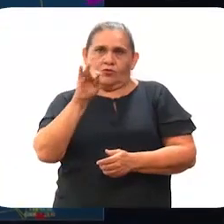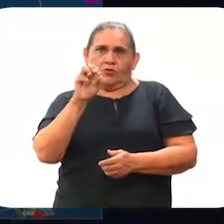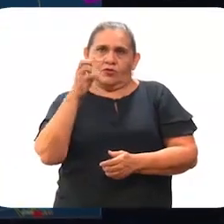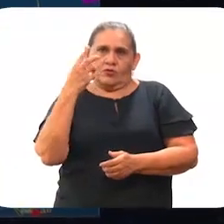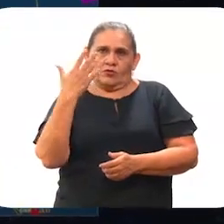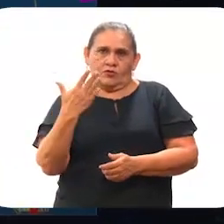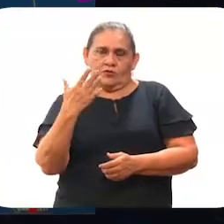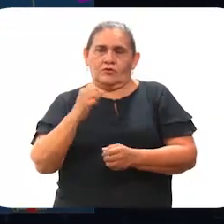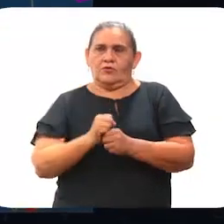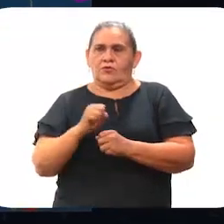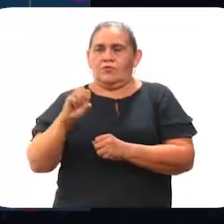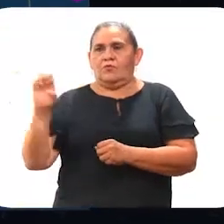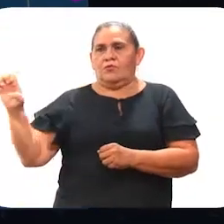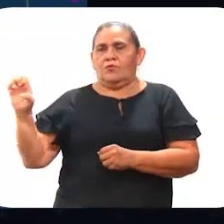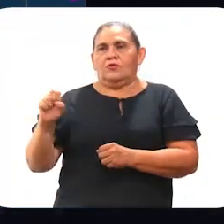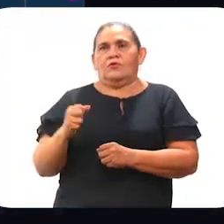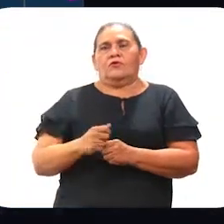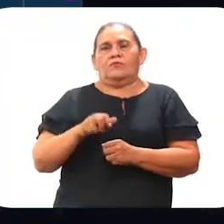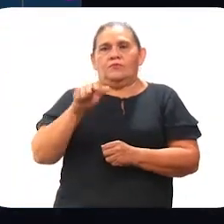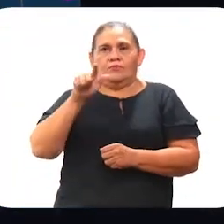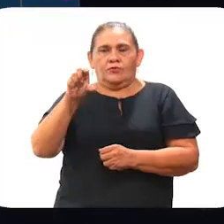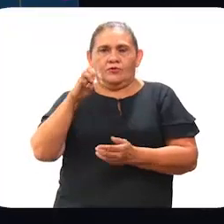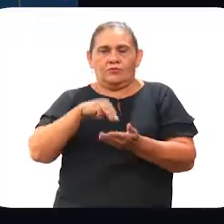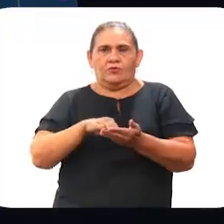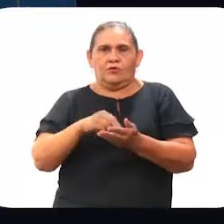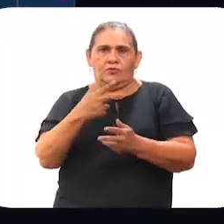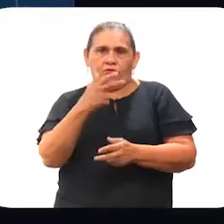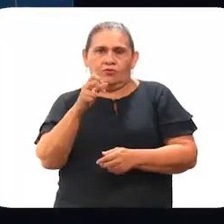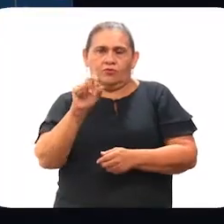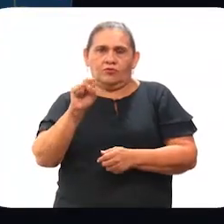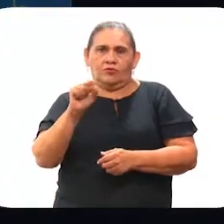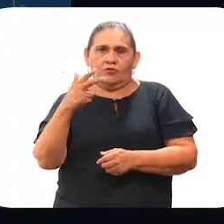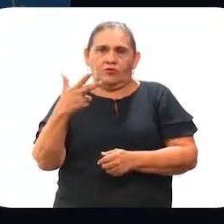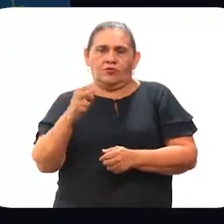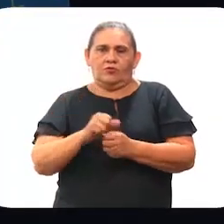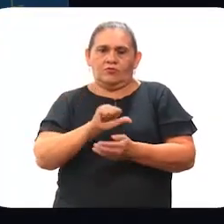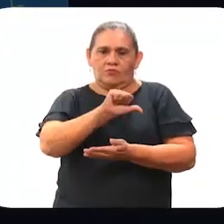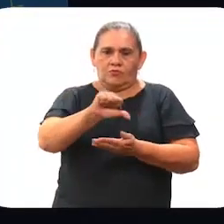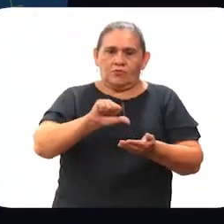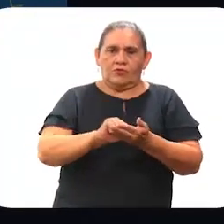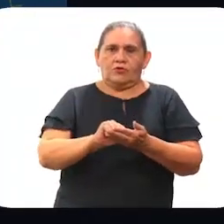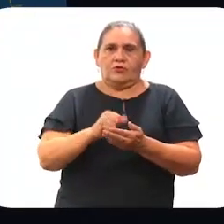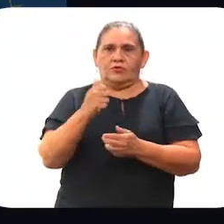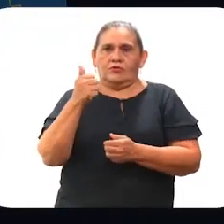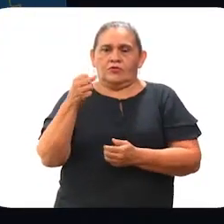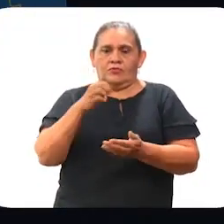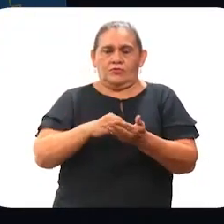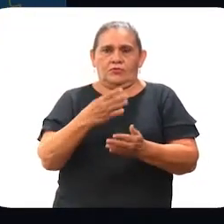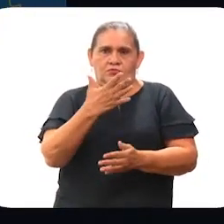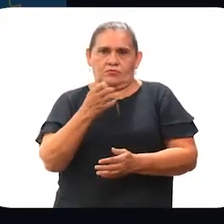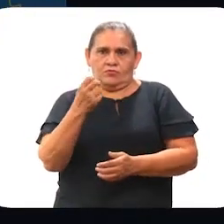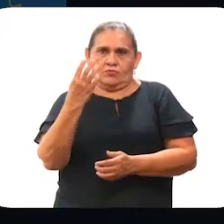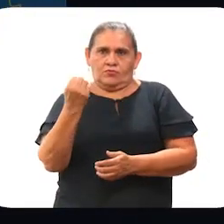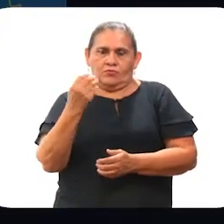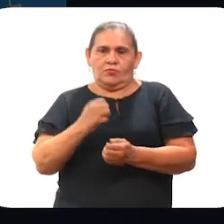17.645, en la zona oriente 16.718, en la zona centro 6.509, en la zona